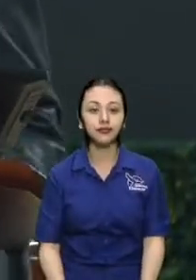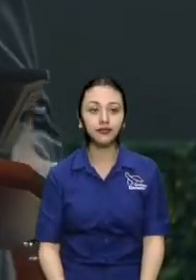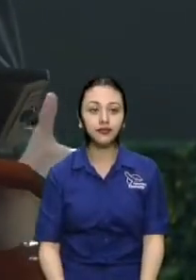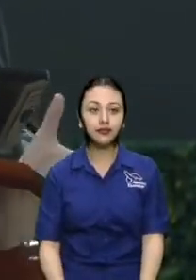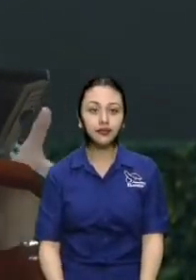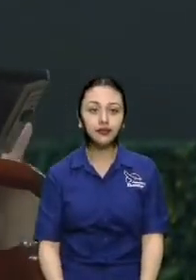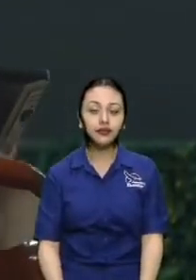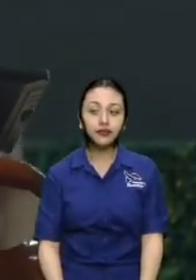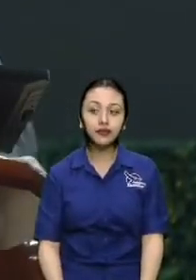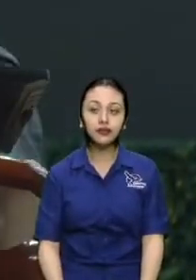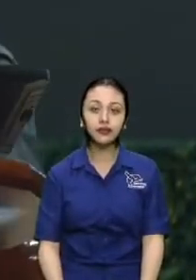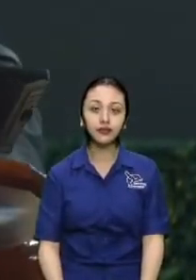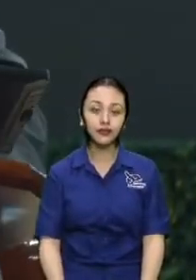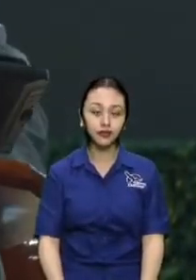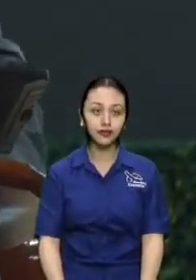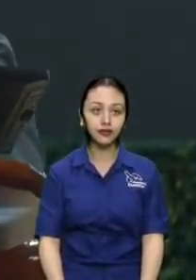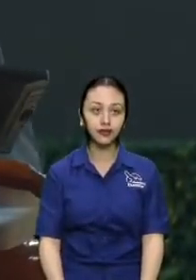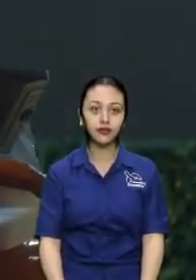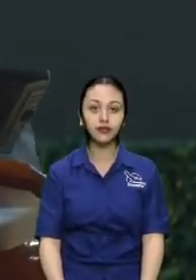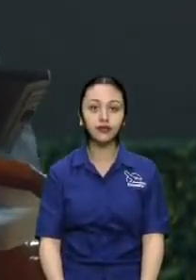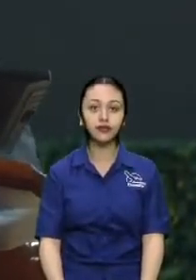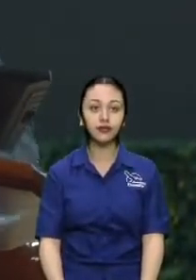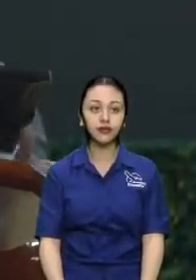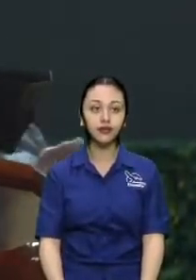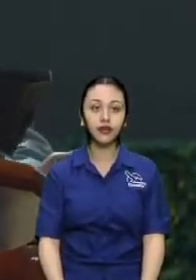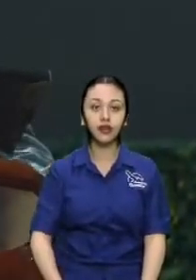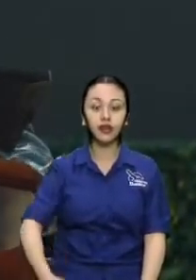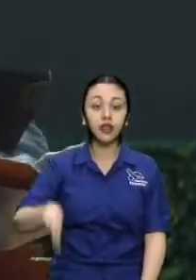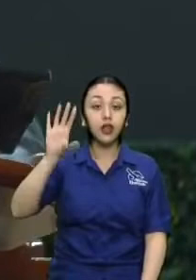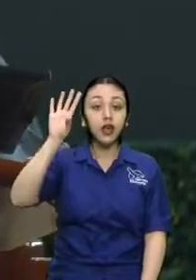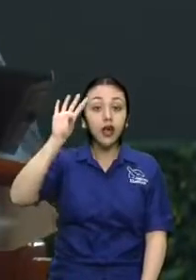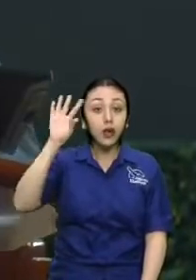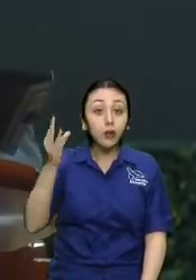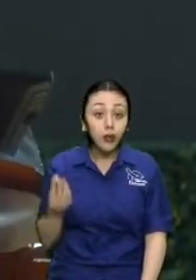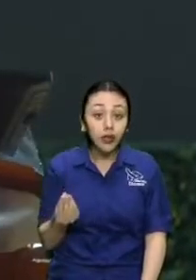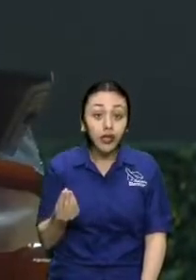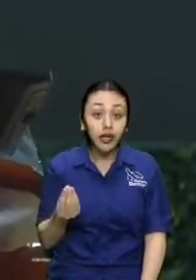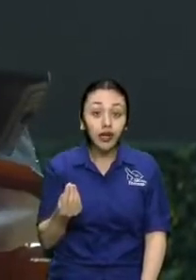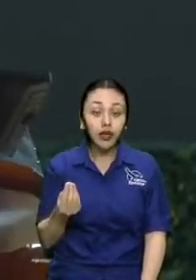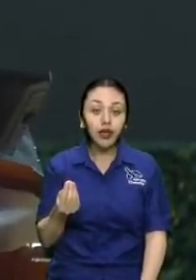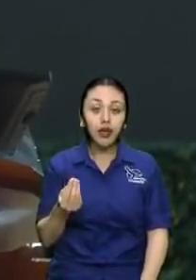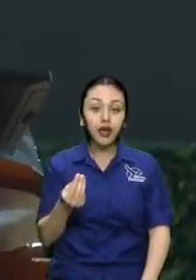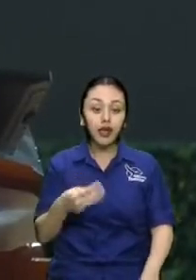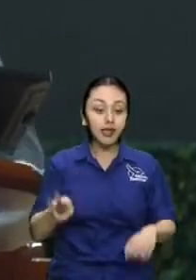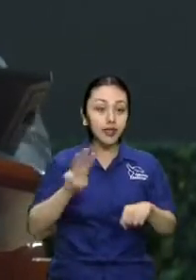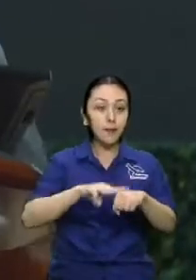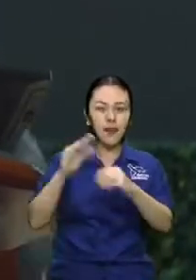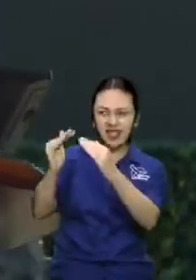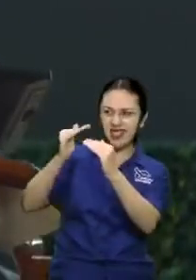Y Juan el Bautista es un mensajerazo, hermano. Lo confundieron con el Mesías.